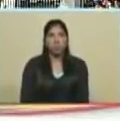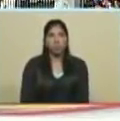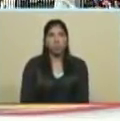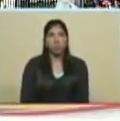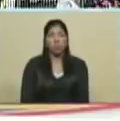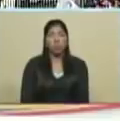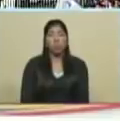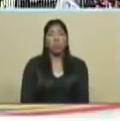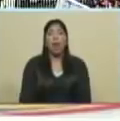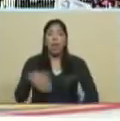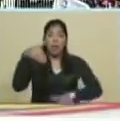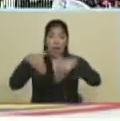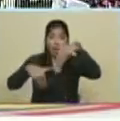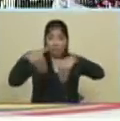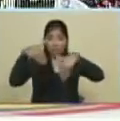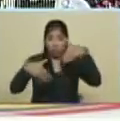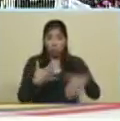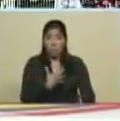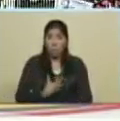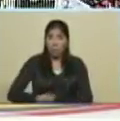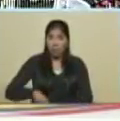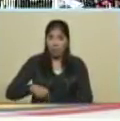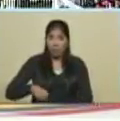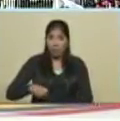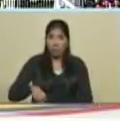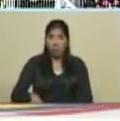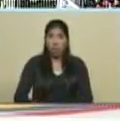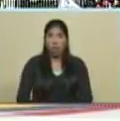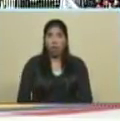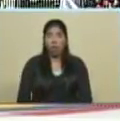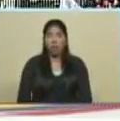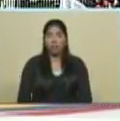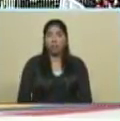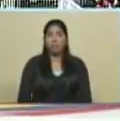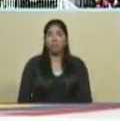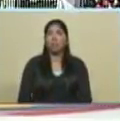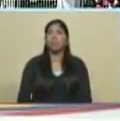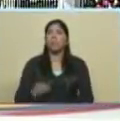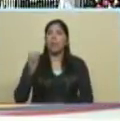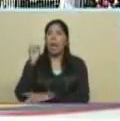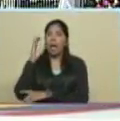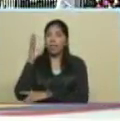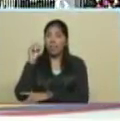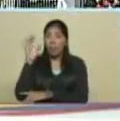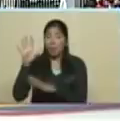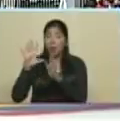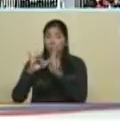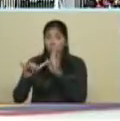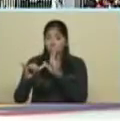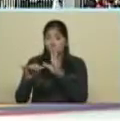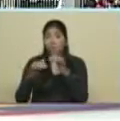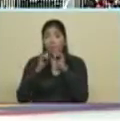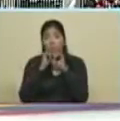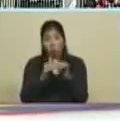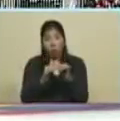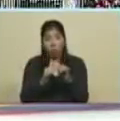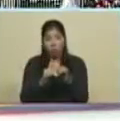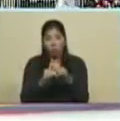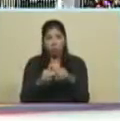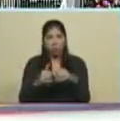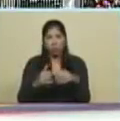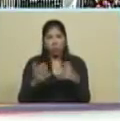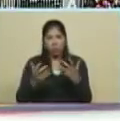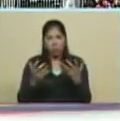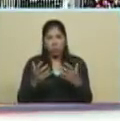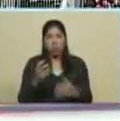Las elecciones presidenciales, por decisión de la Asamblea Nacional Constituyente, van a ser